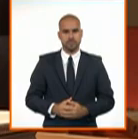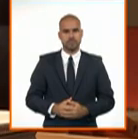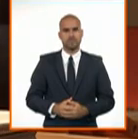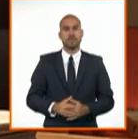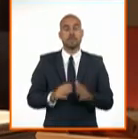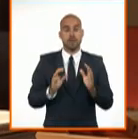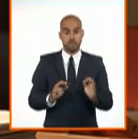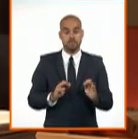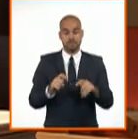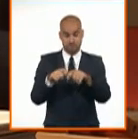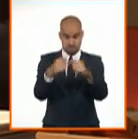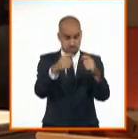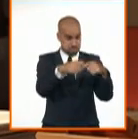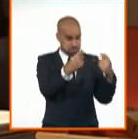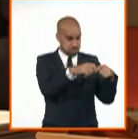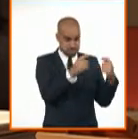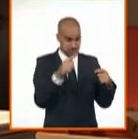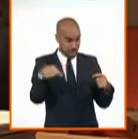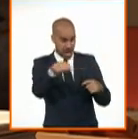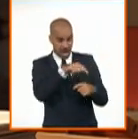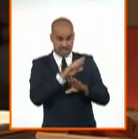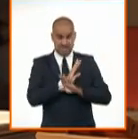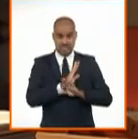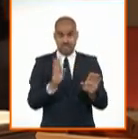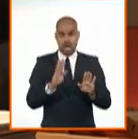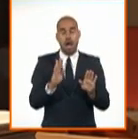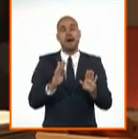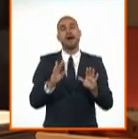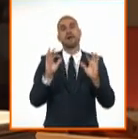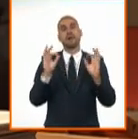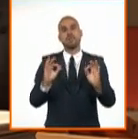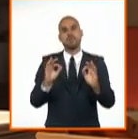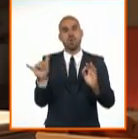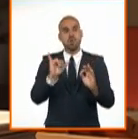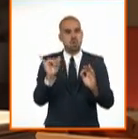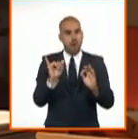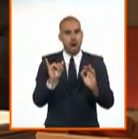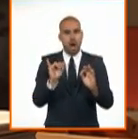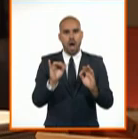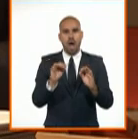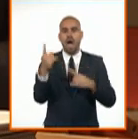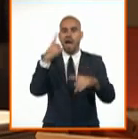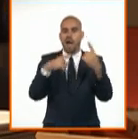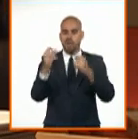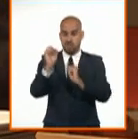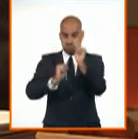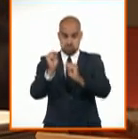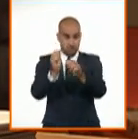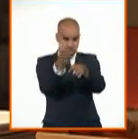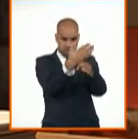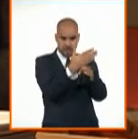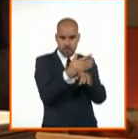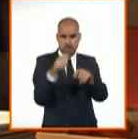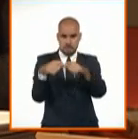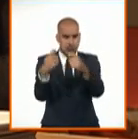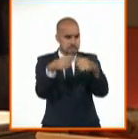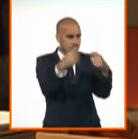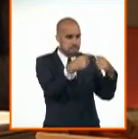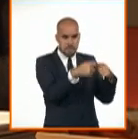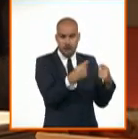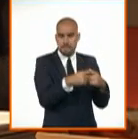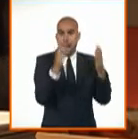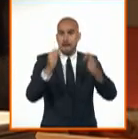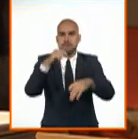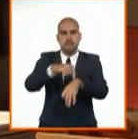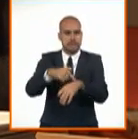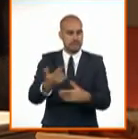de una manera intensa en un breve tiempo se han varias plantas han tenido problemáticas que han tenido que salir